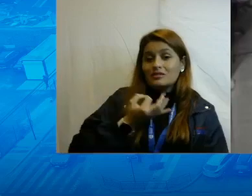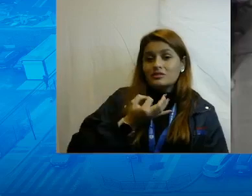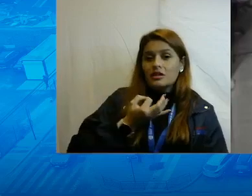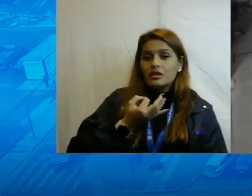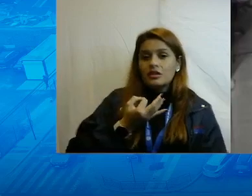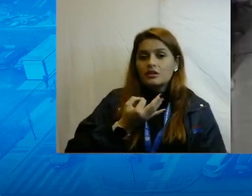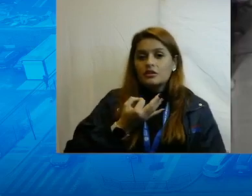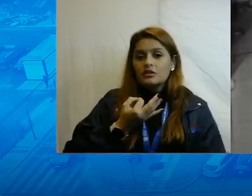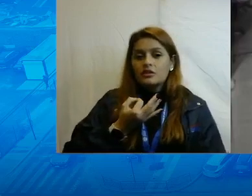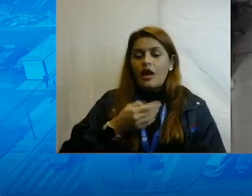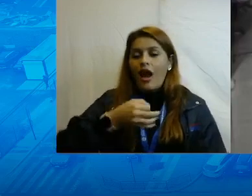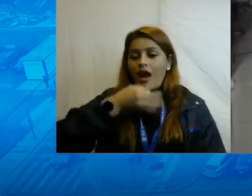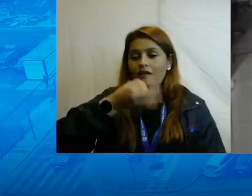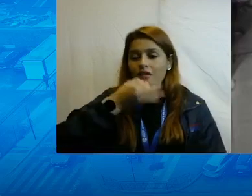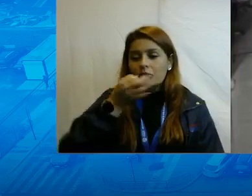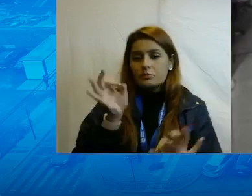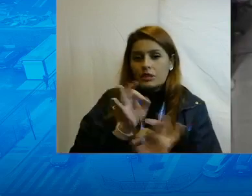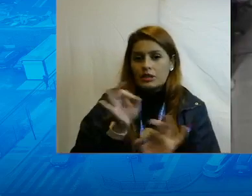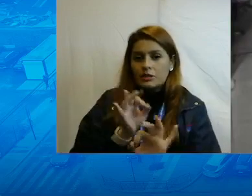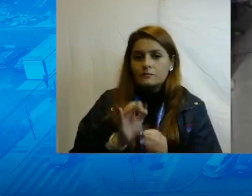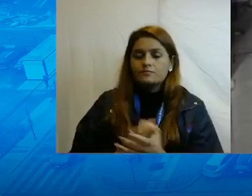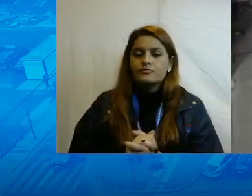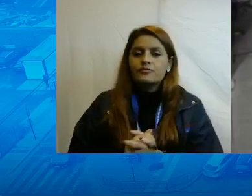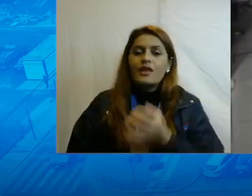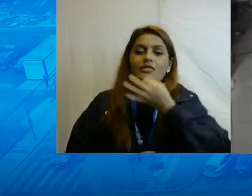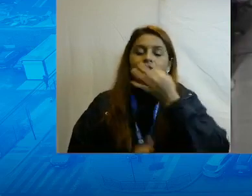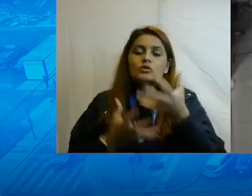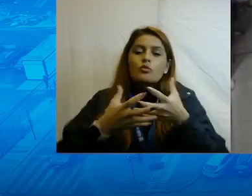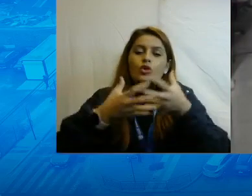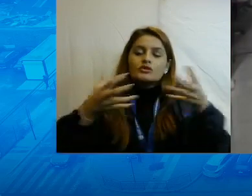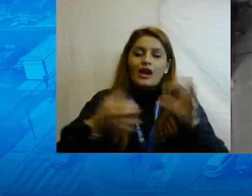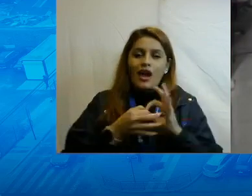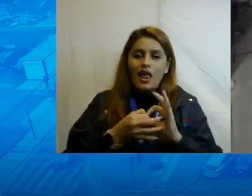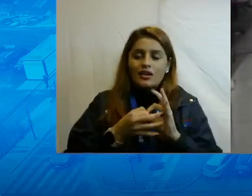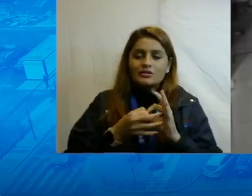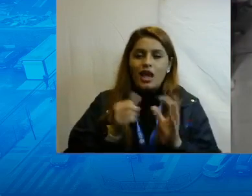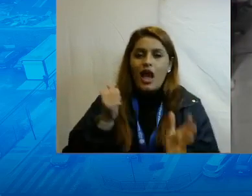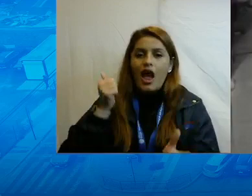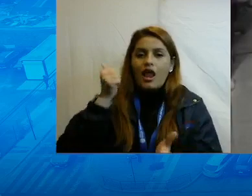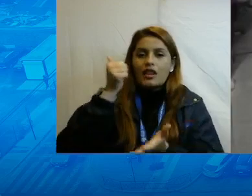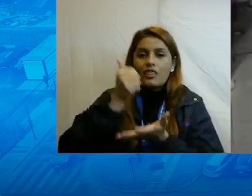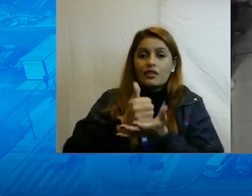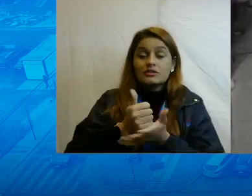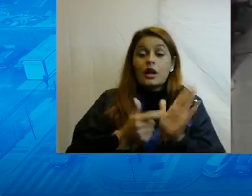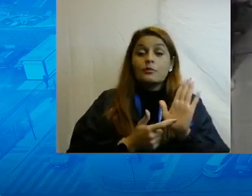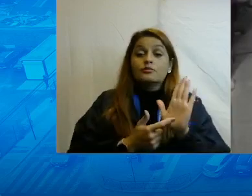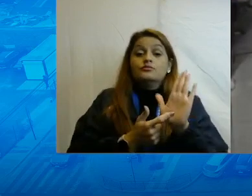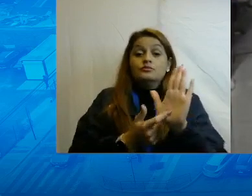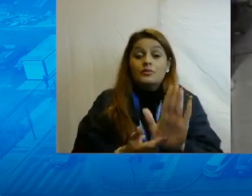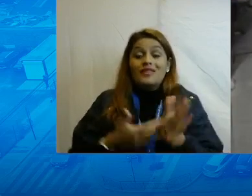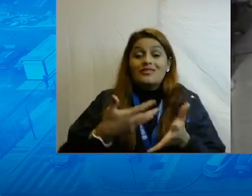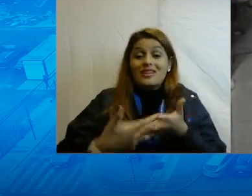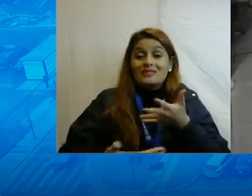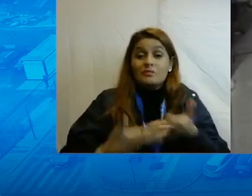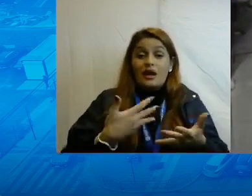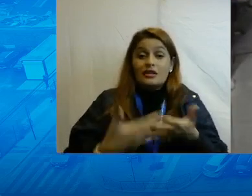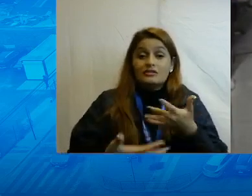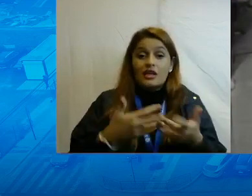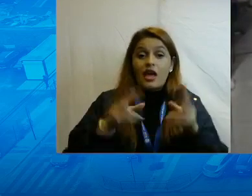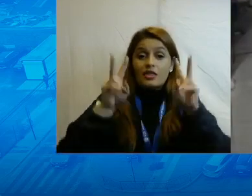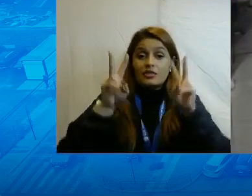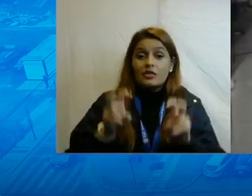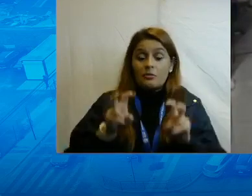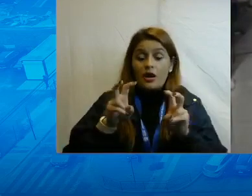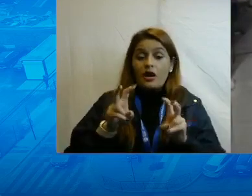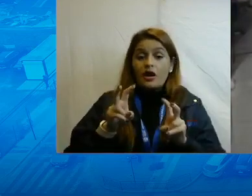por correspondencia, por favor. Muchas gracias, alcaldesa, por motivos de transparencia, porque no es un motivo de votación en el Consejo,